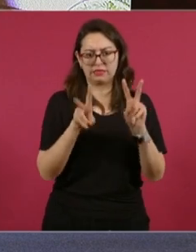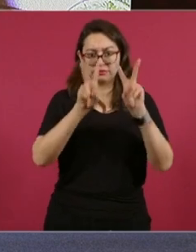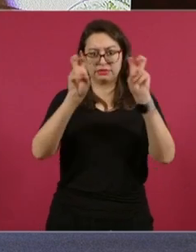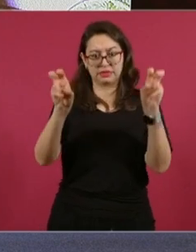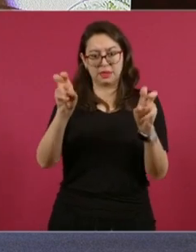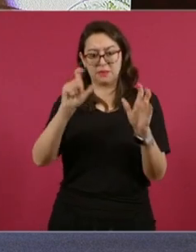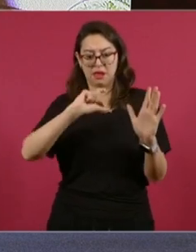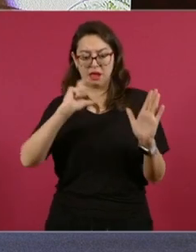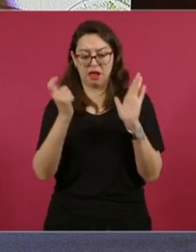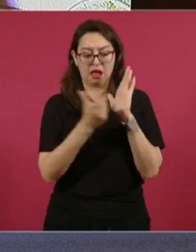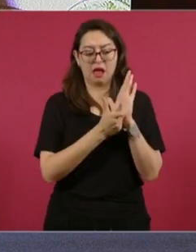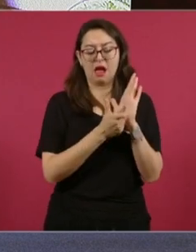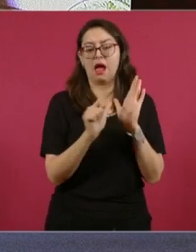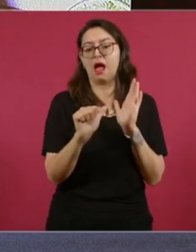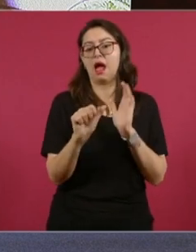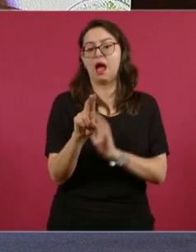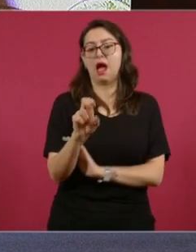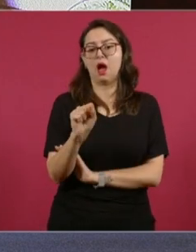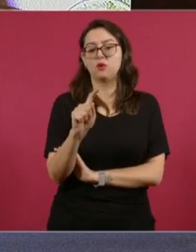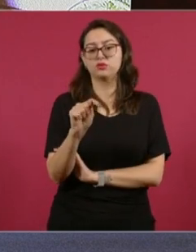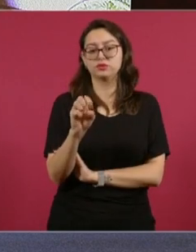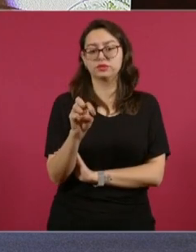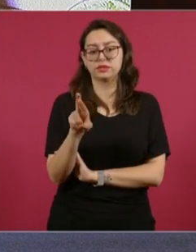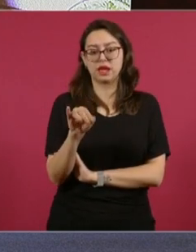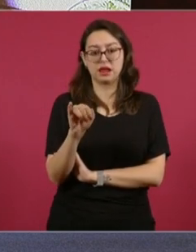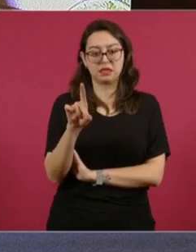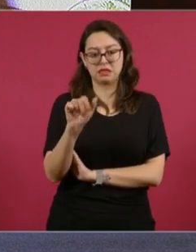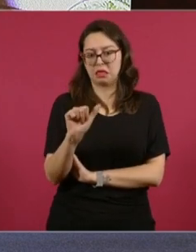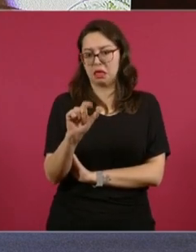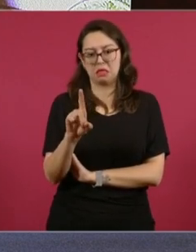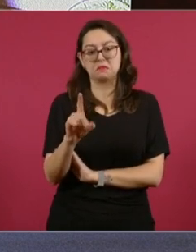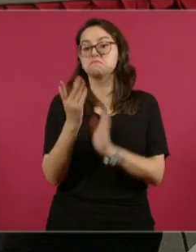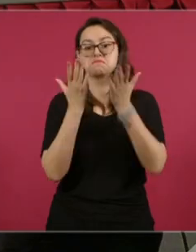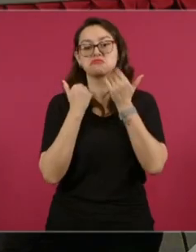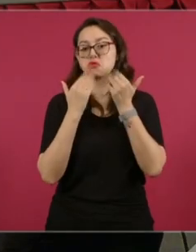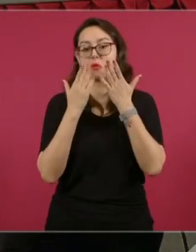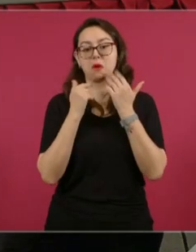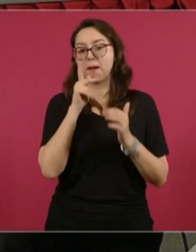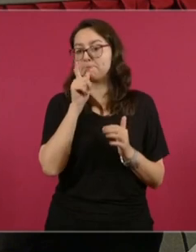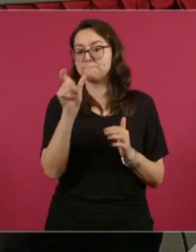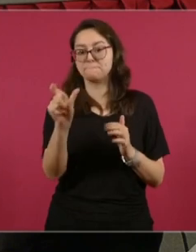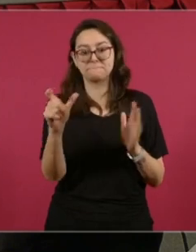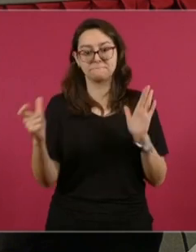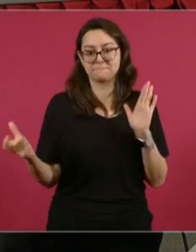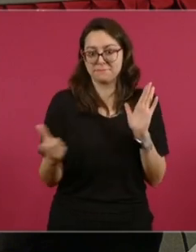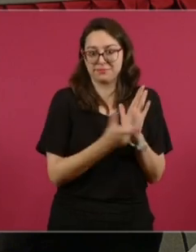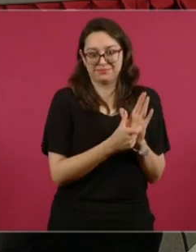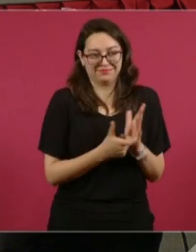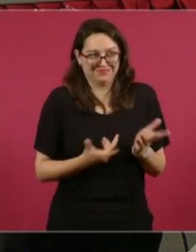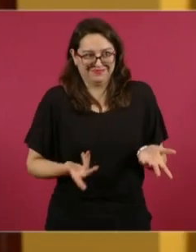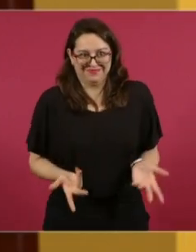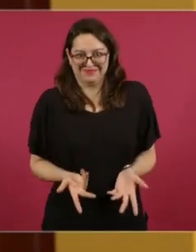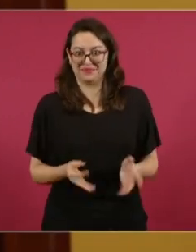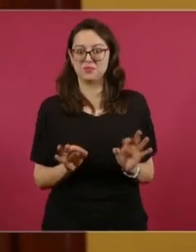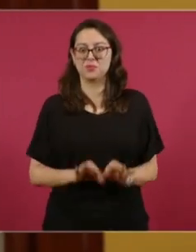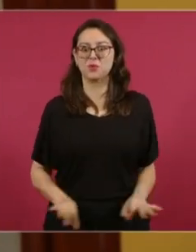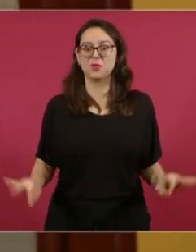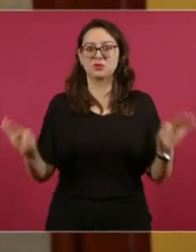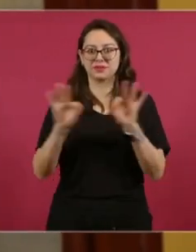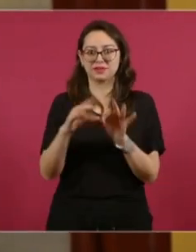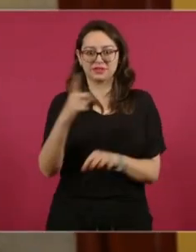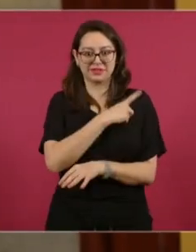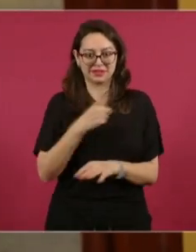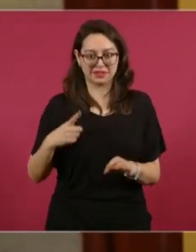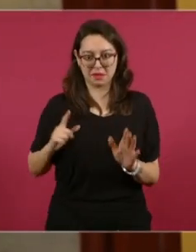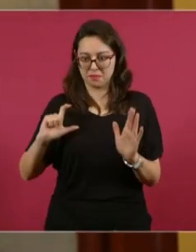de austeridad cuando debería ser un principio rector para pues la correcta administración de los recursos